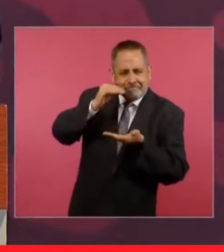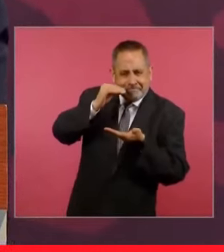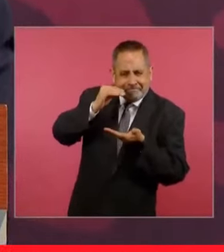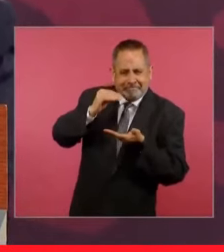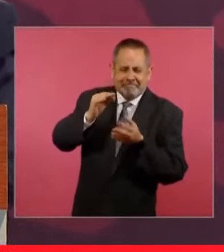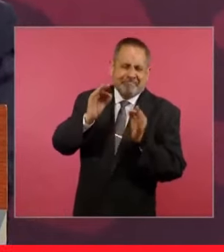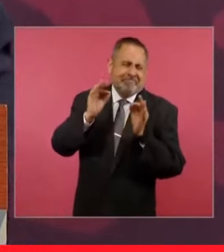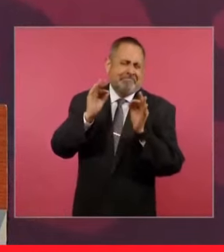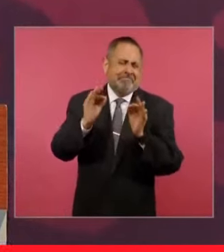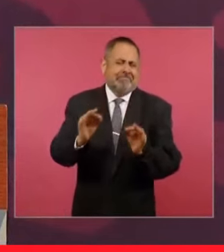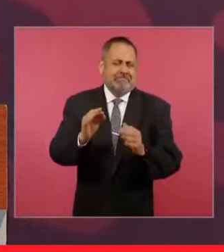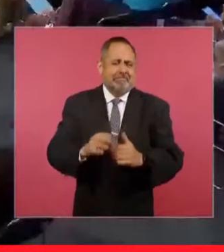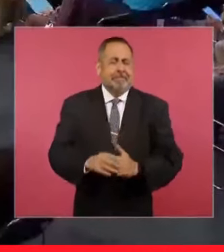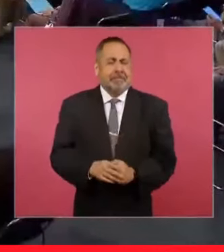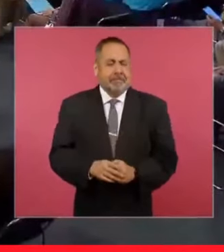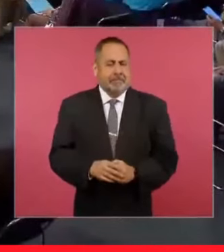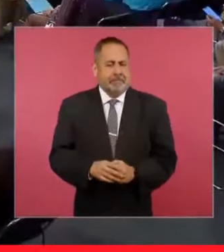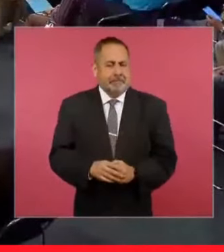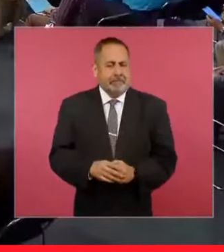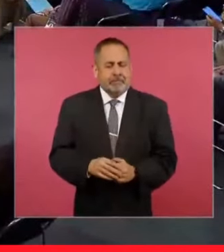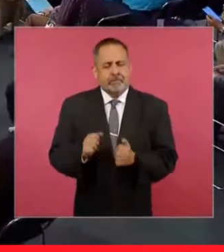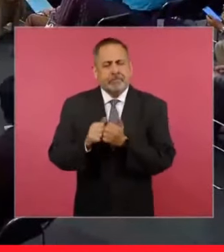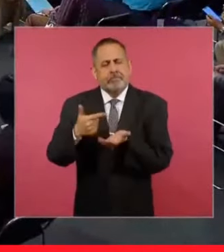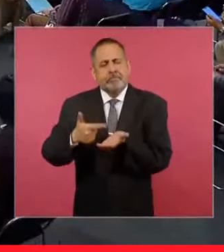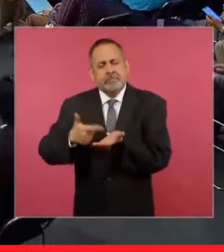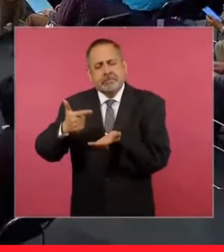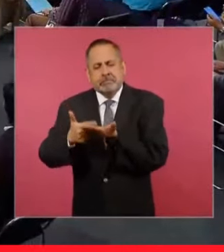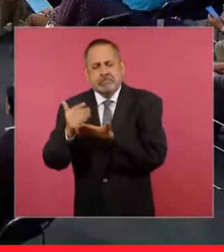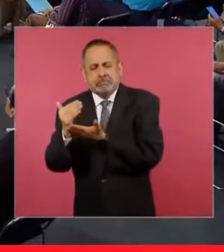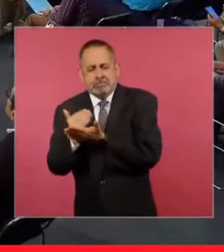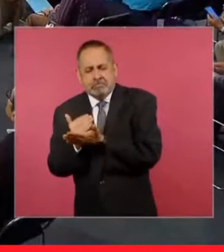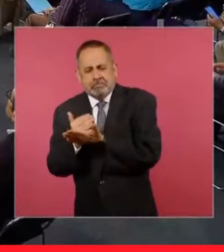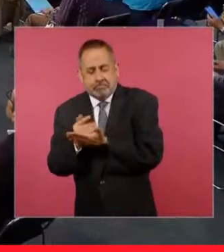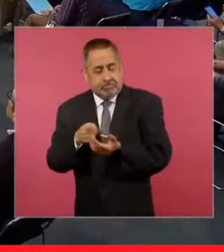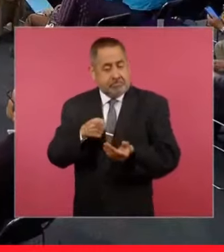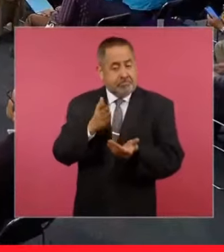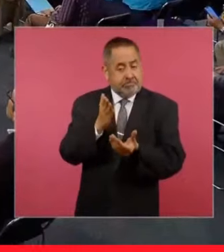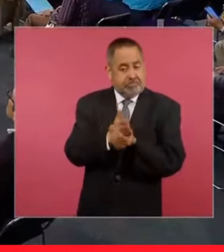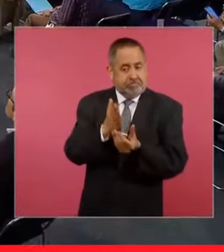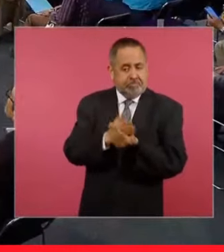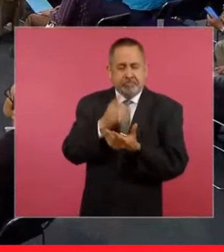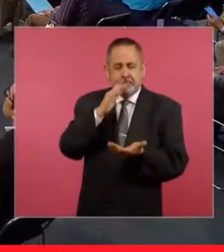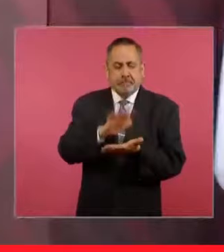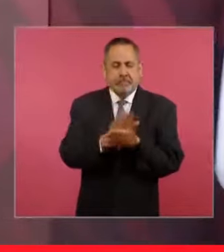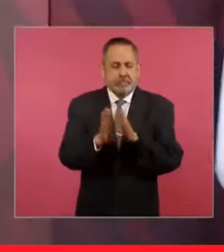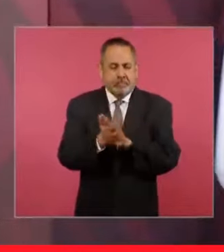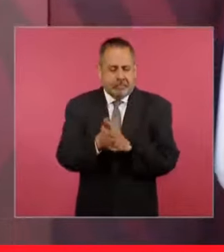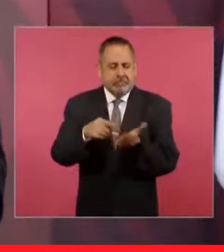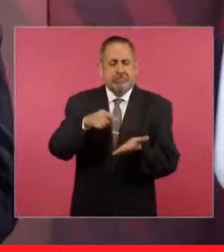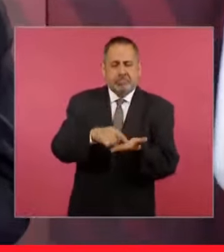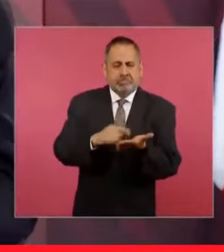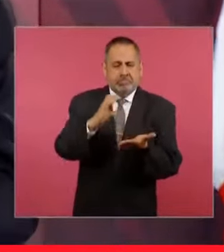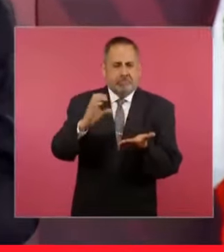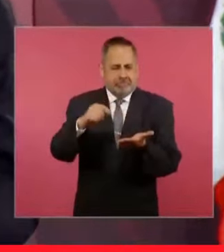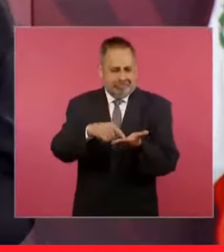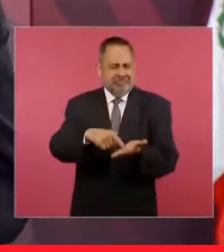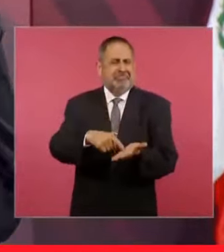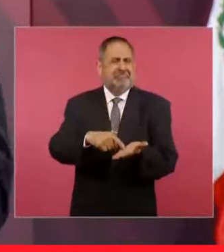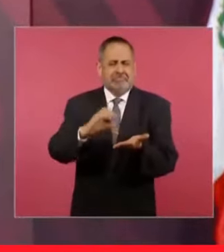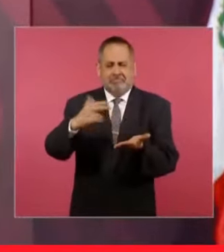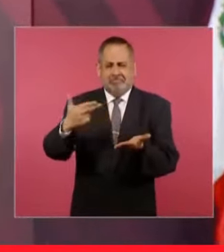que con poca grasa pero es tortilla es carbohidrato